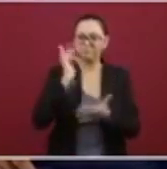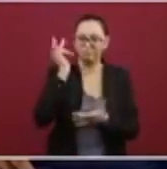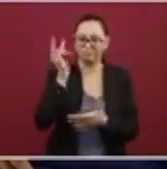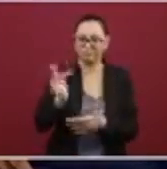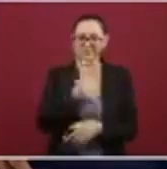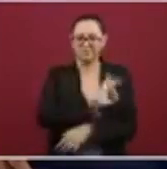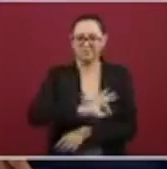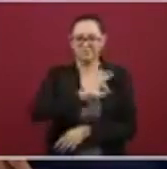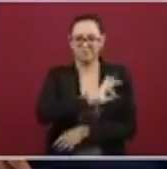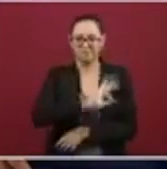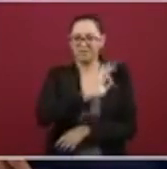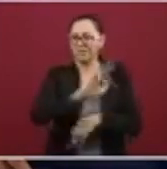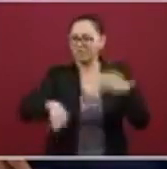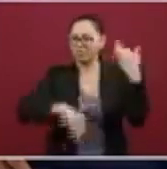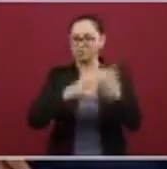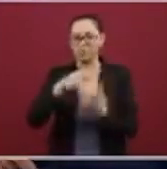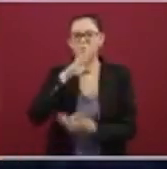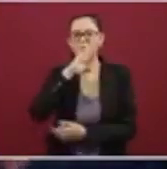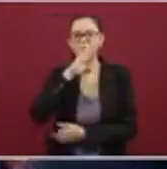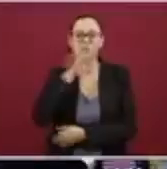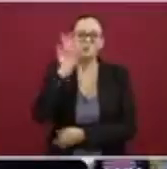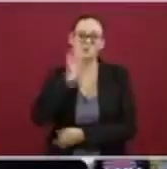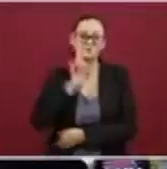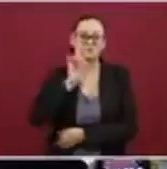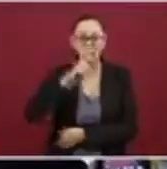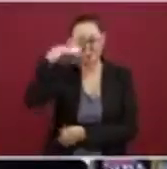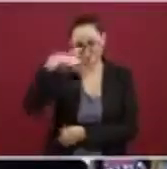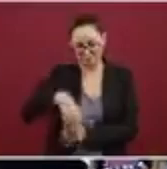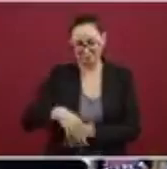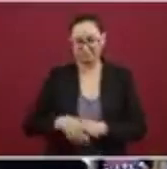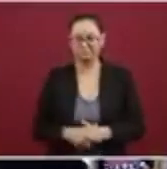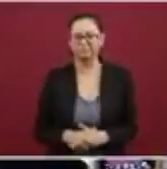y felicidades a todas las madres de México.